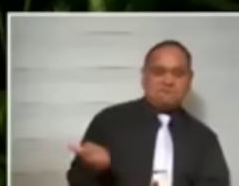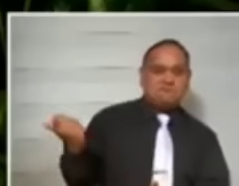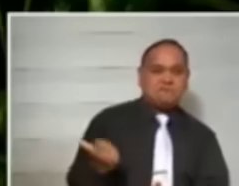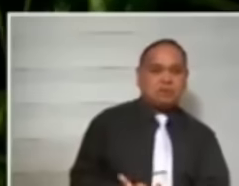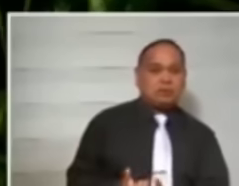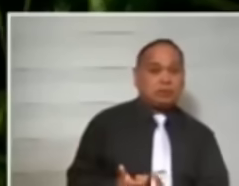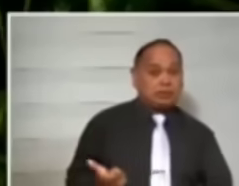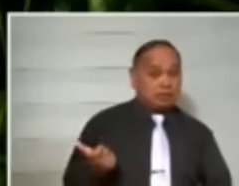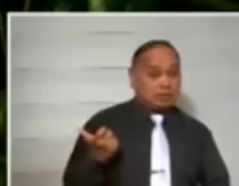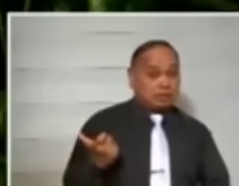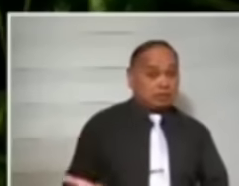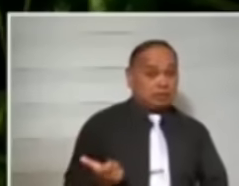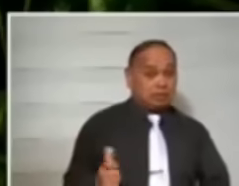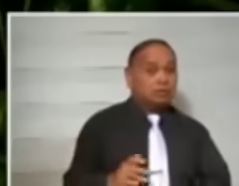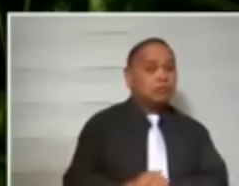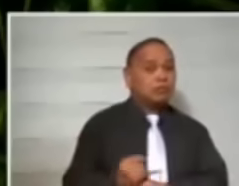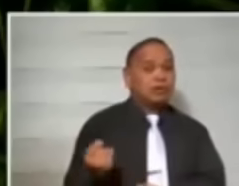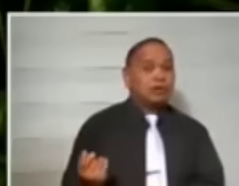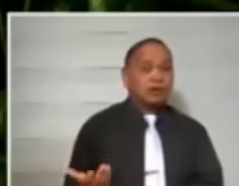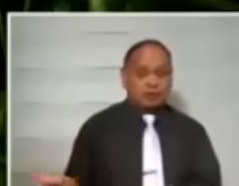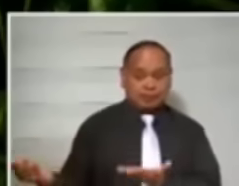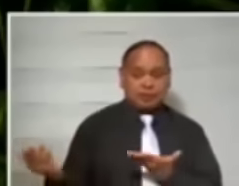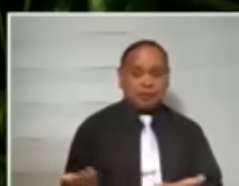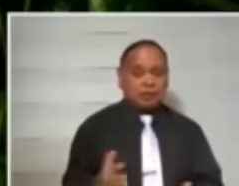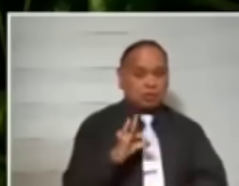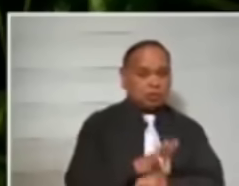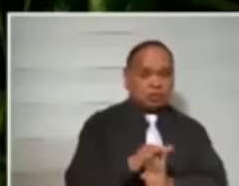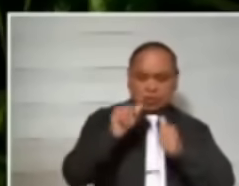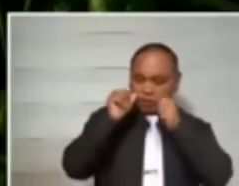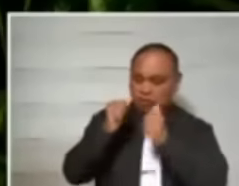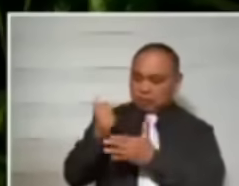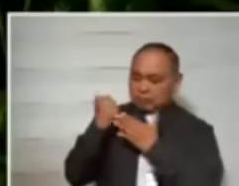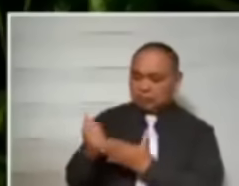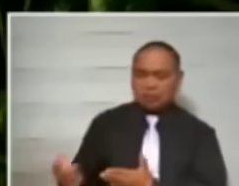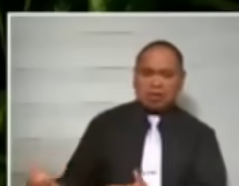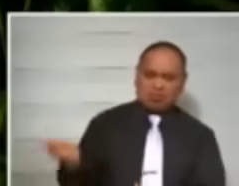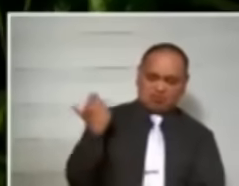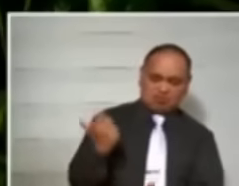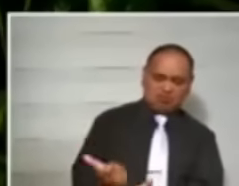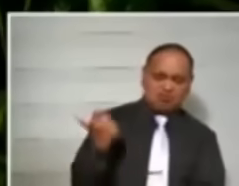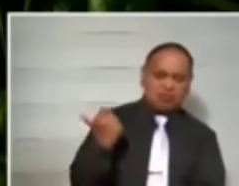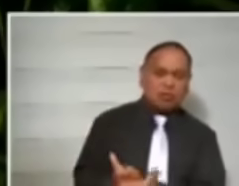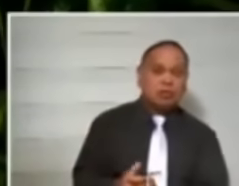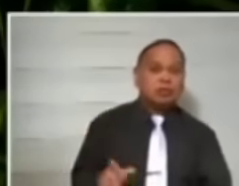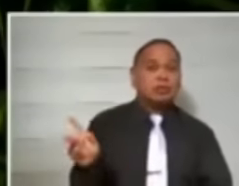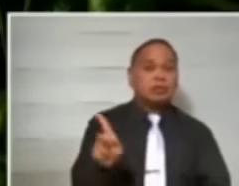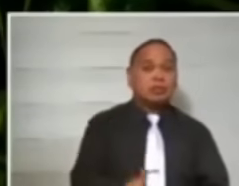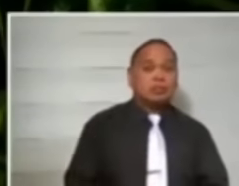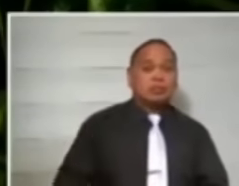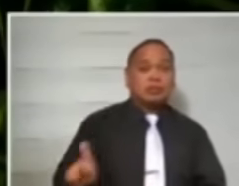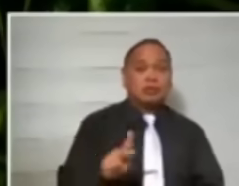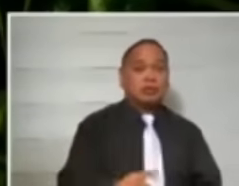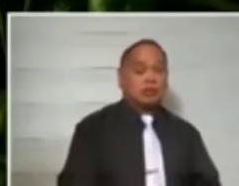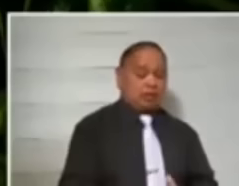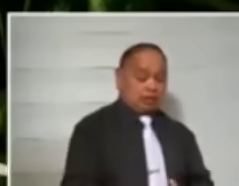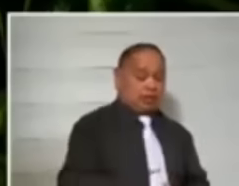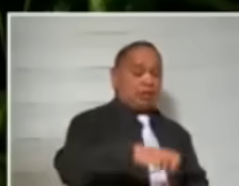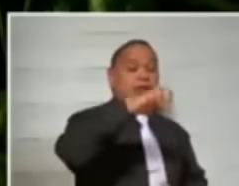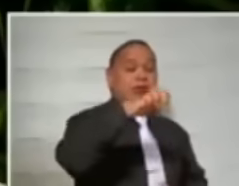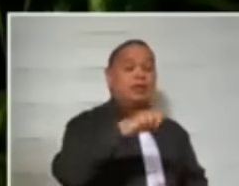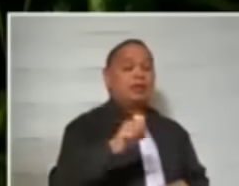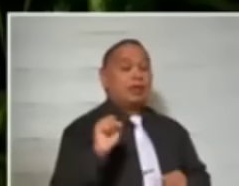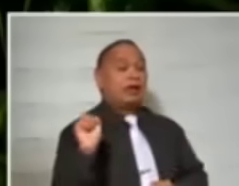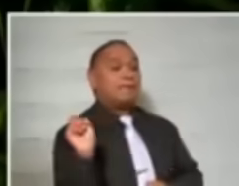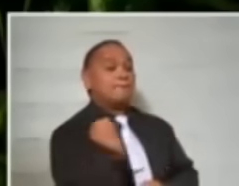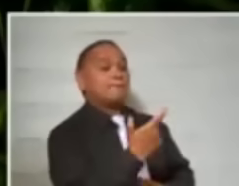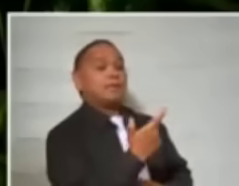un costo muy alto por las consultas, y el pueblo, las personas de su edad siempre la identificaron como una privilegiada.